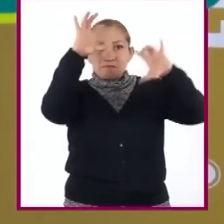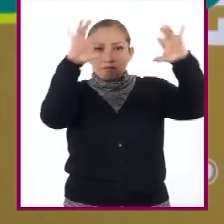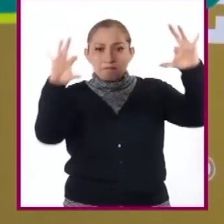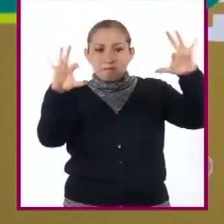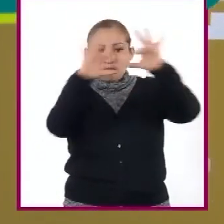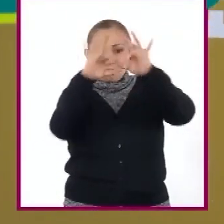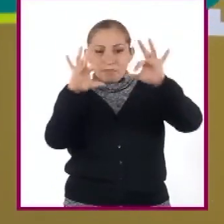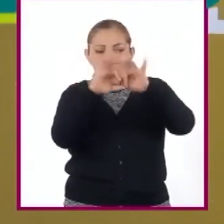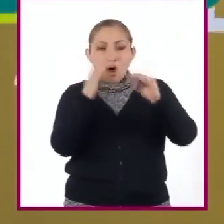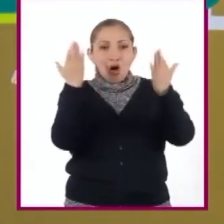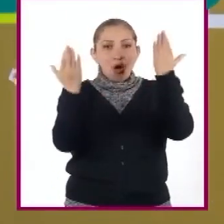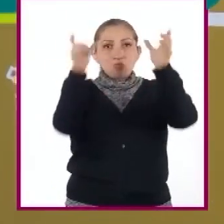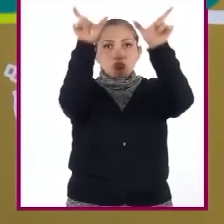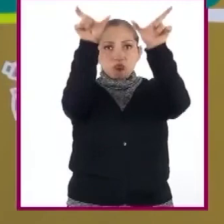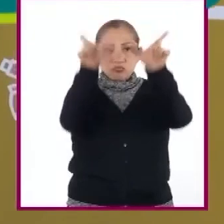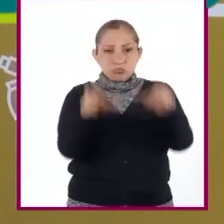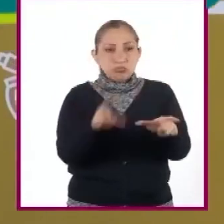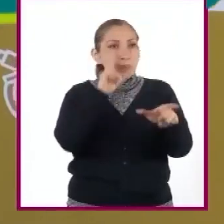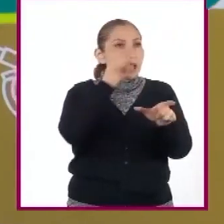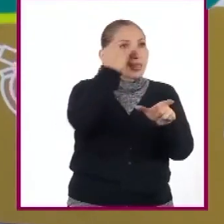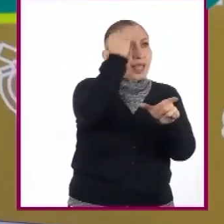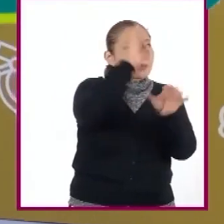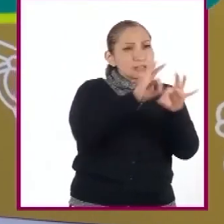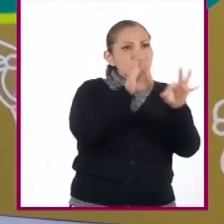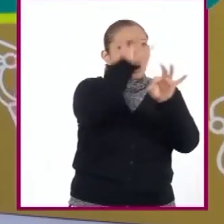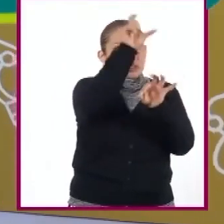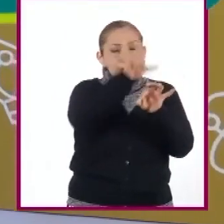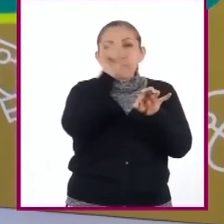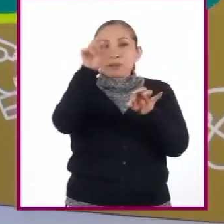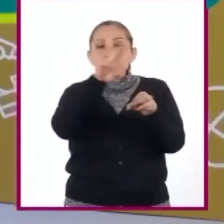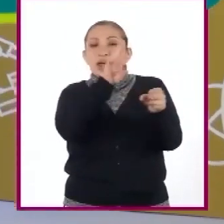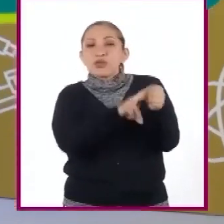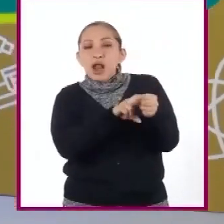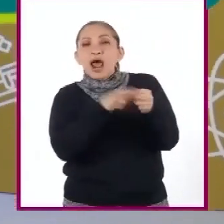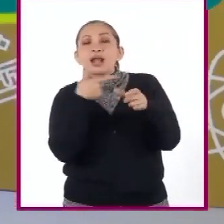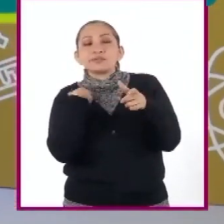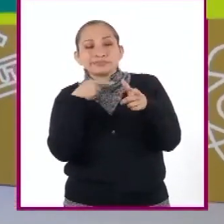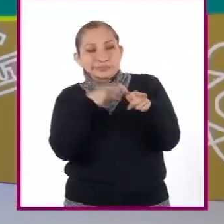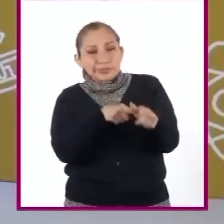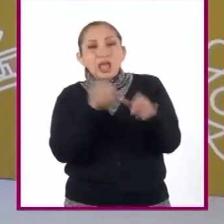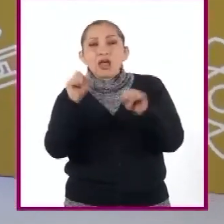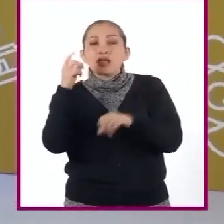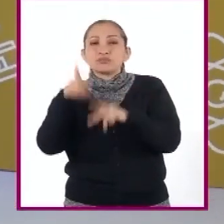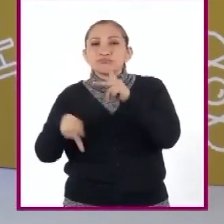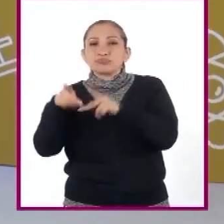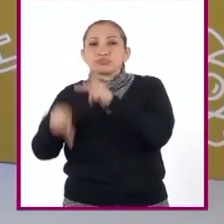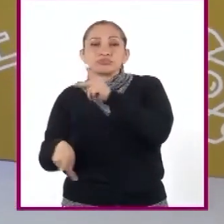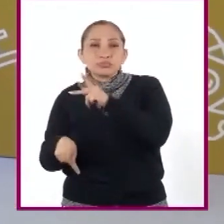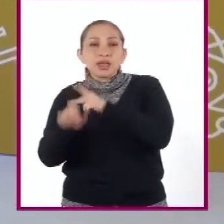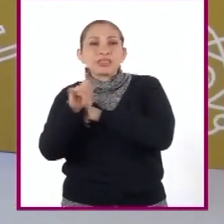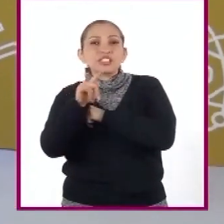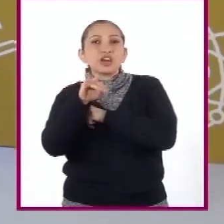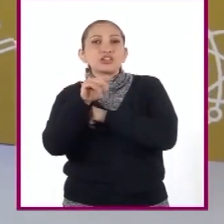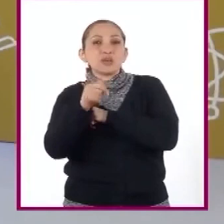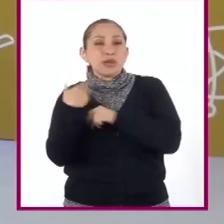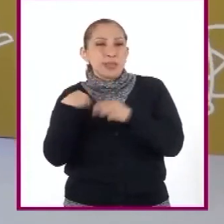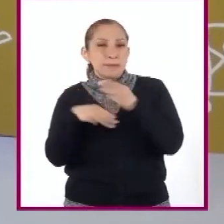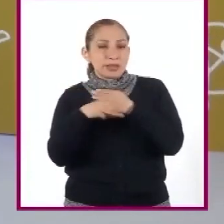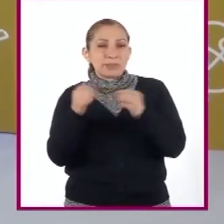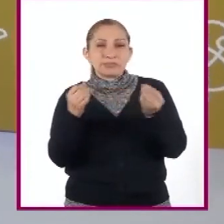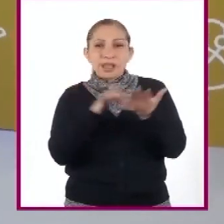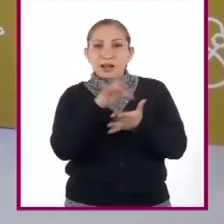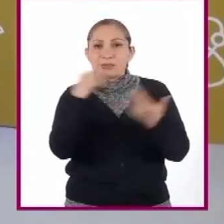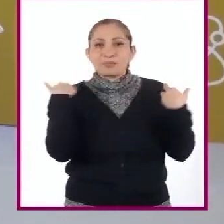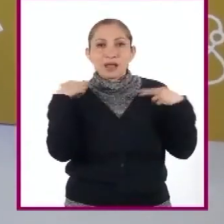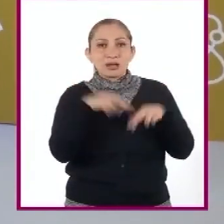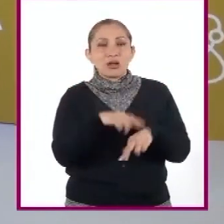cuadro comparativo donde incluyan las ideas principales sobre la naturaleza continua y discontinua de la materia. Agradecemos